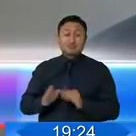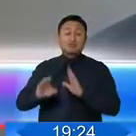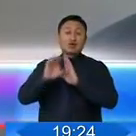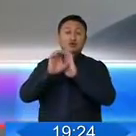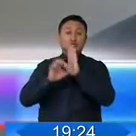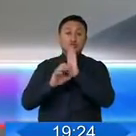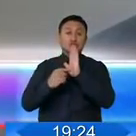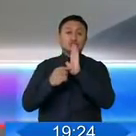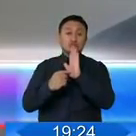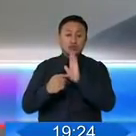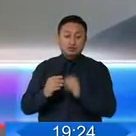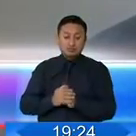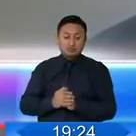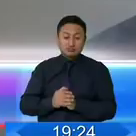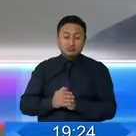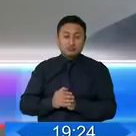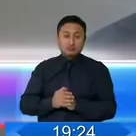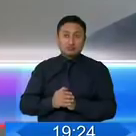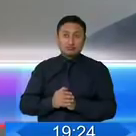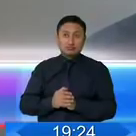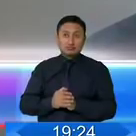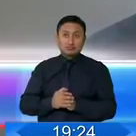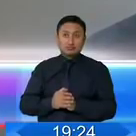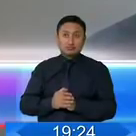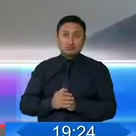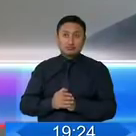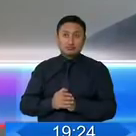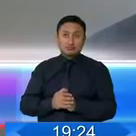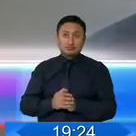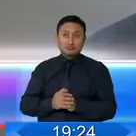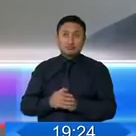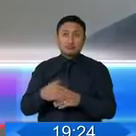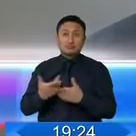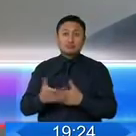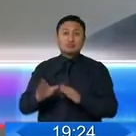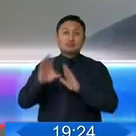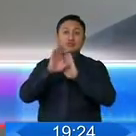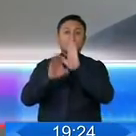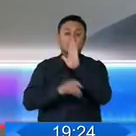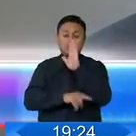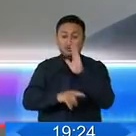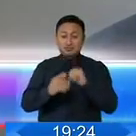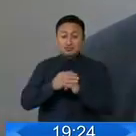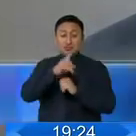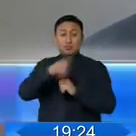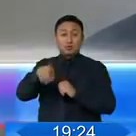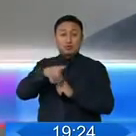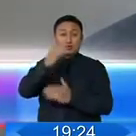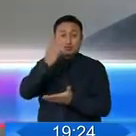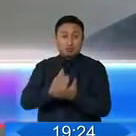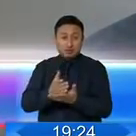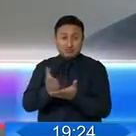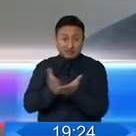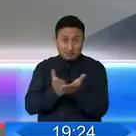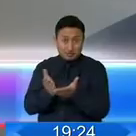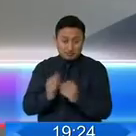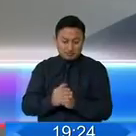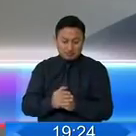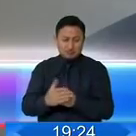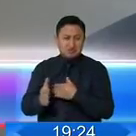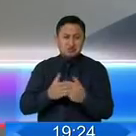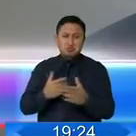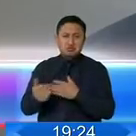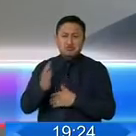diga que se van a realizarse o que está penado las paralizaciones. Previo a esto, nosotros vendremos